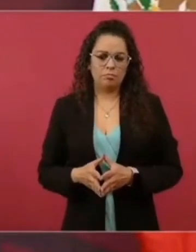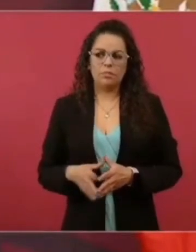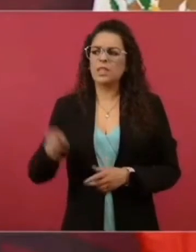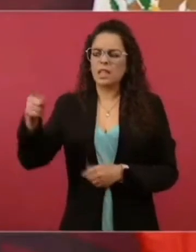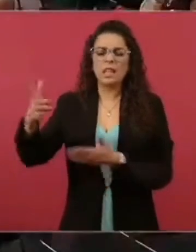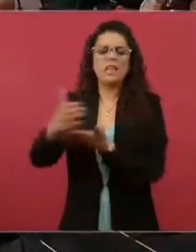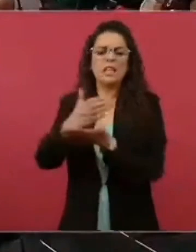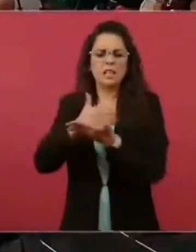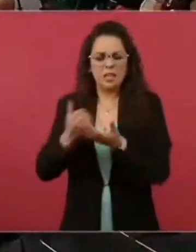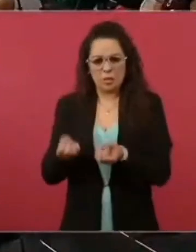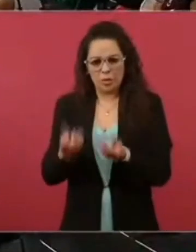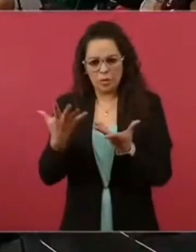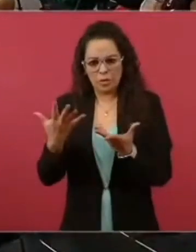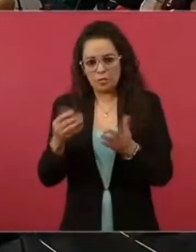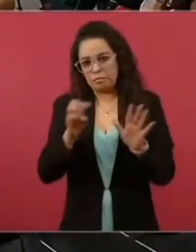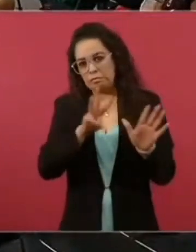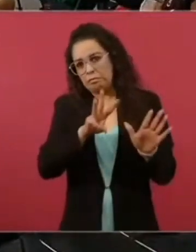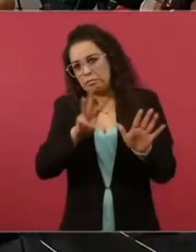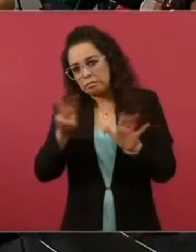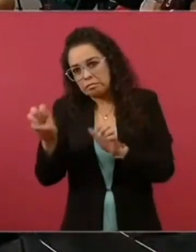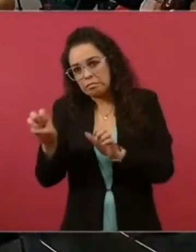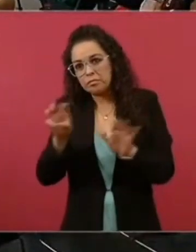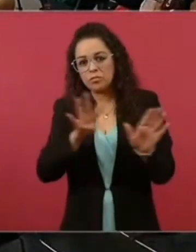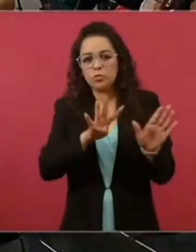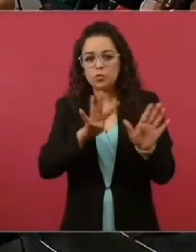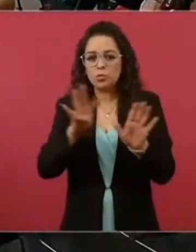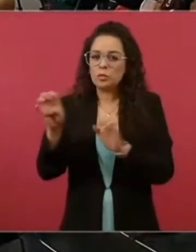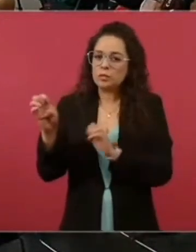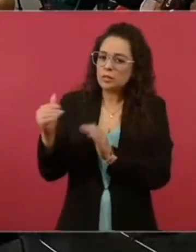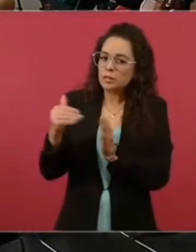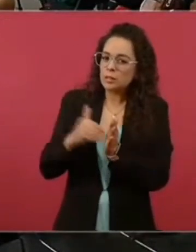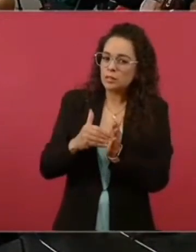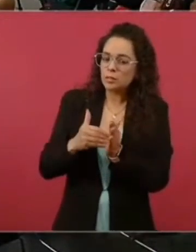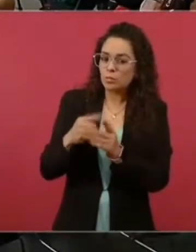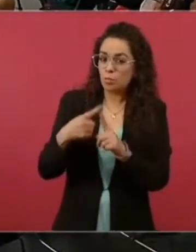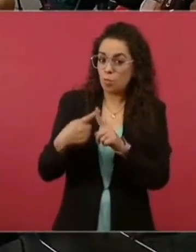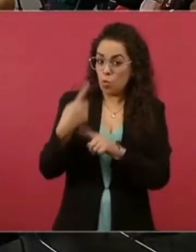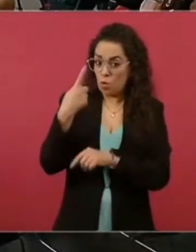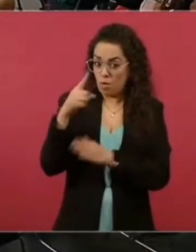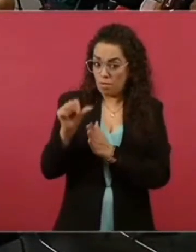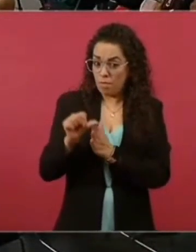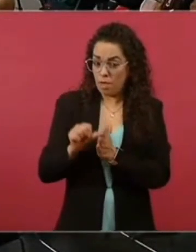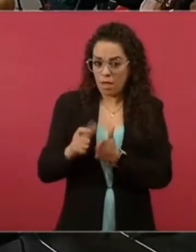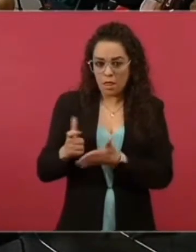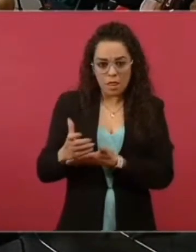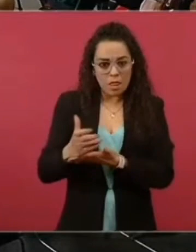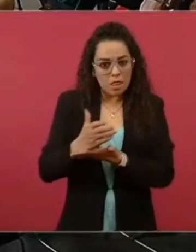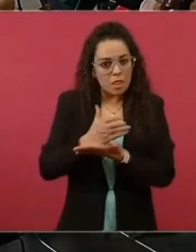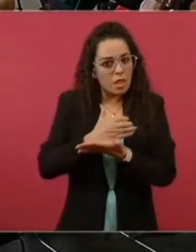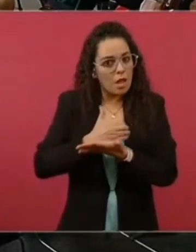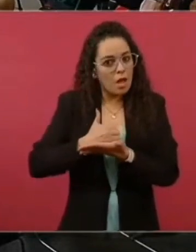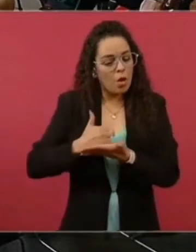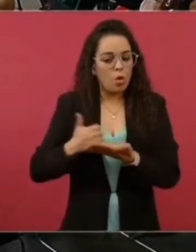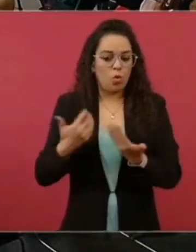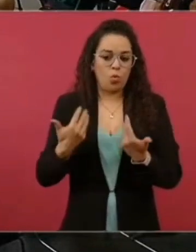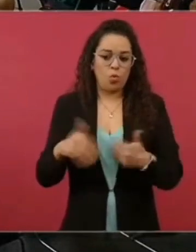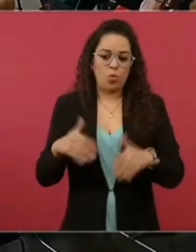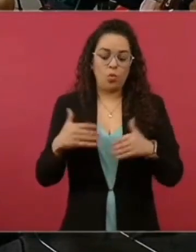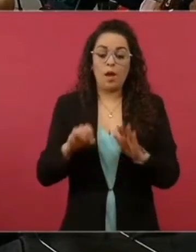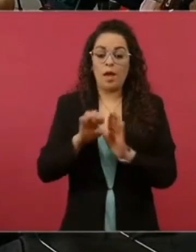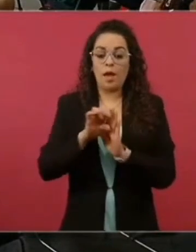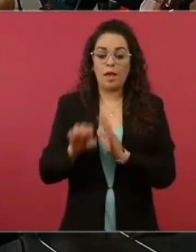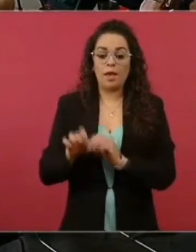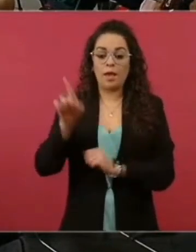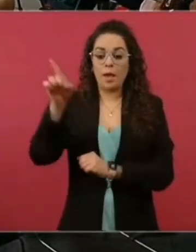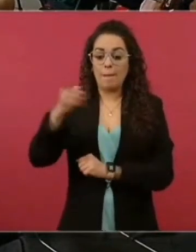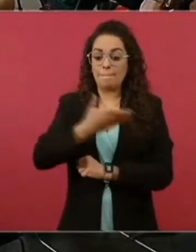300, 400,000 pesos mensuales. Me gustó mucho, por ejemplo, la decisión de la